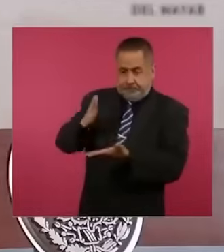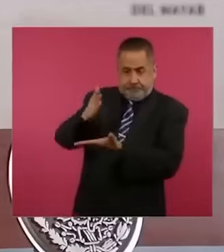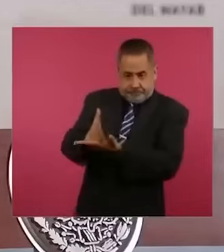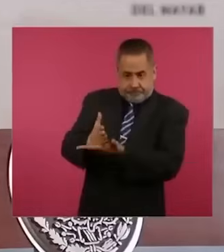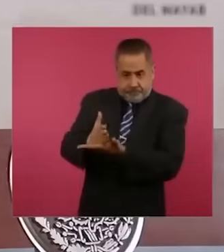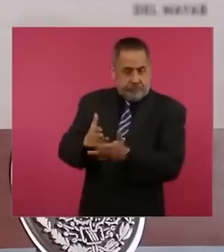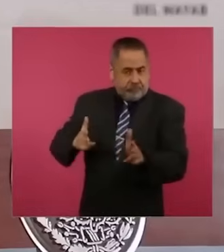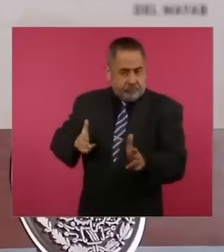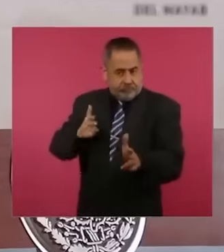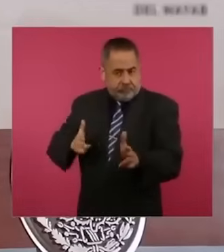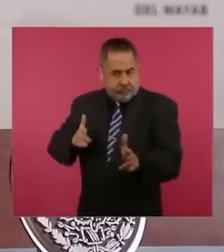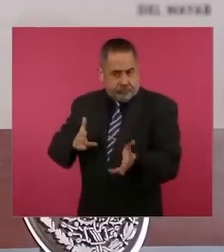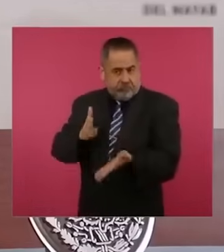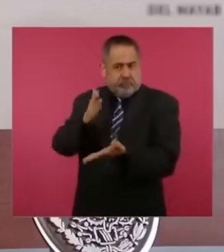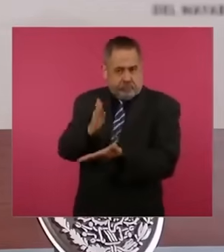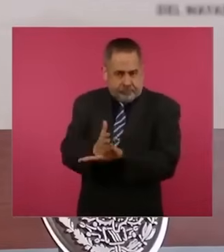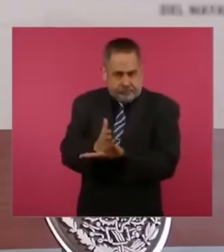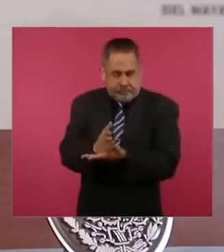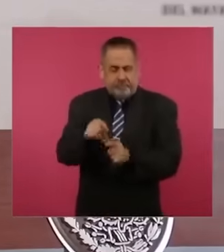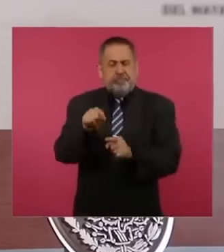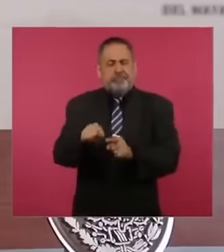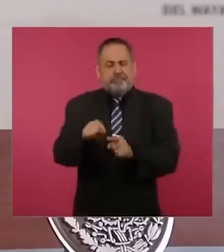En la estación,